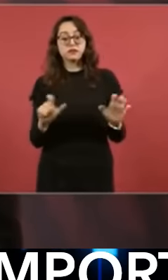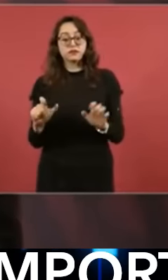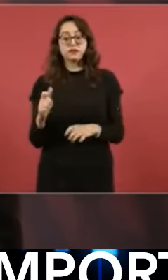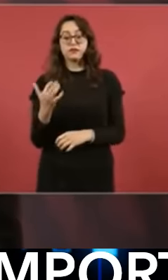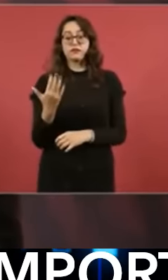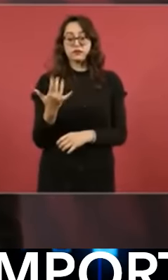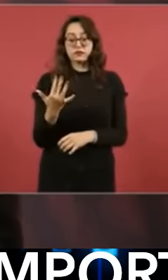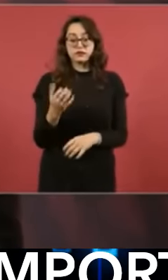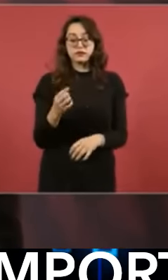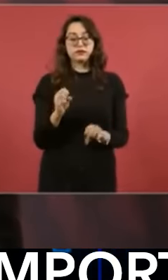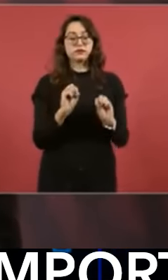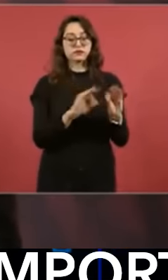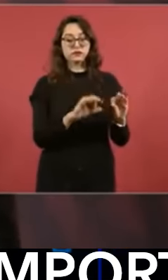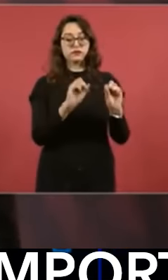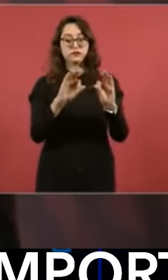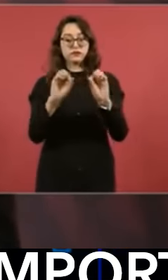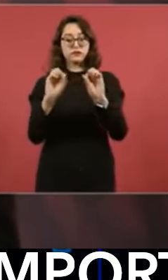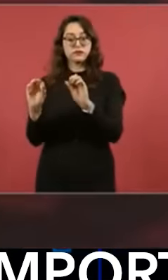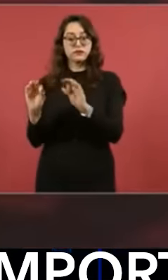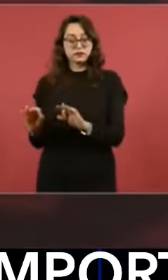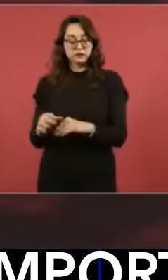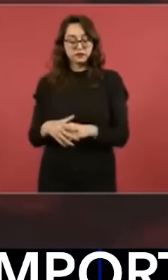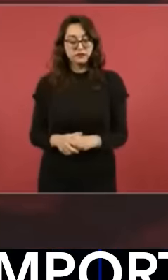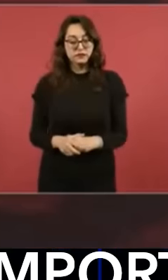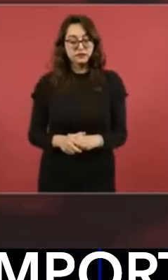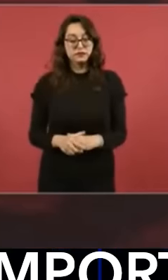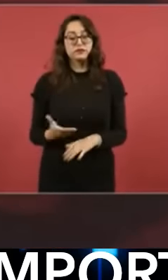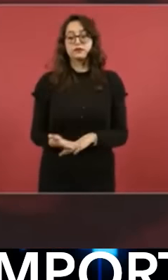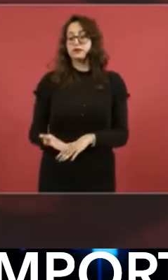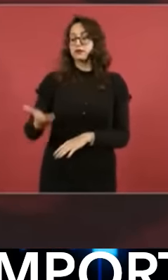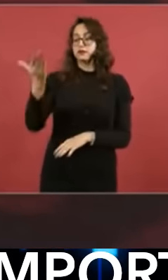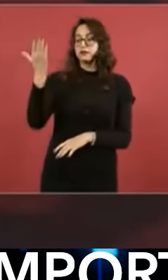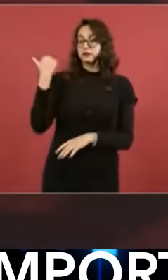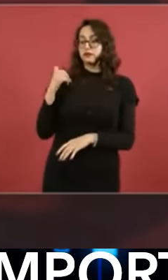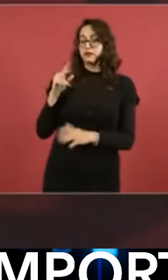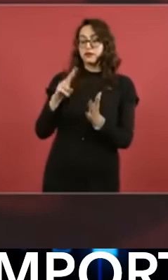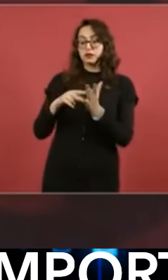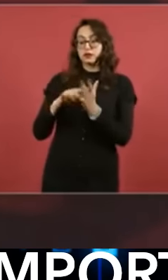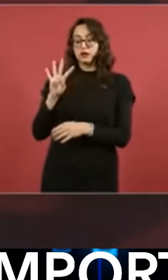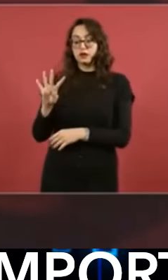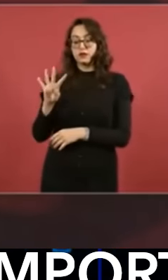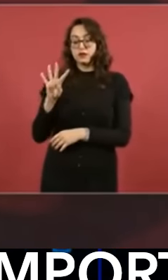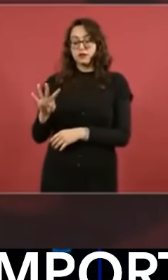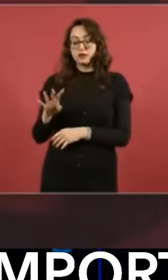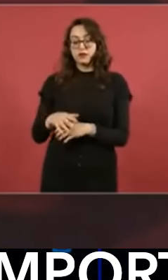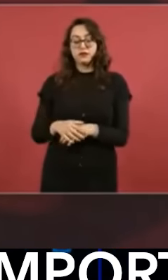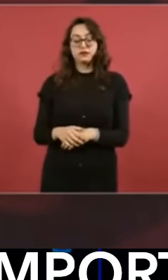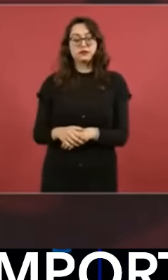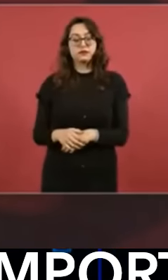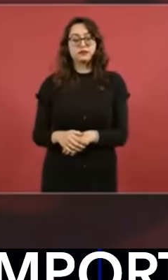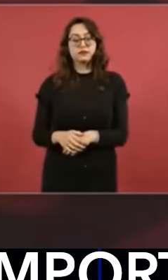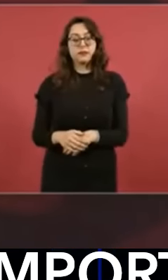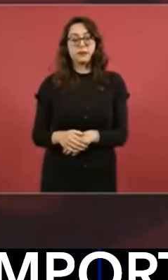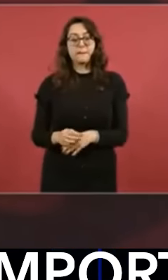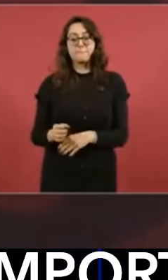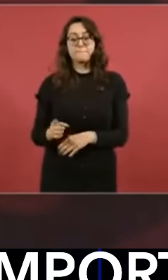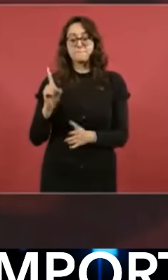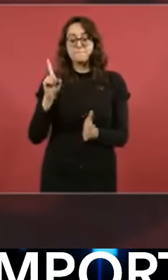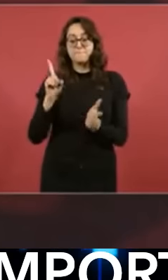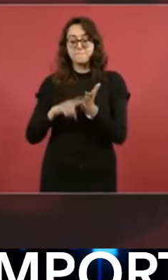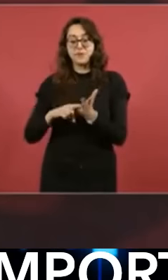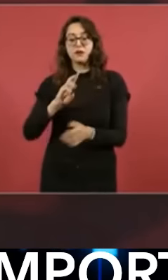2,750 sucursales. Cuando llegamos al gobierno, habían 1,000 municipios con